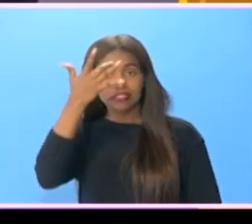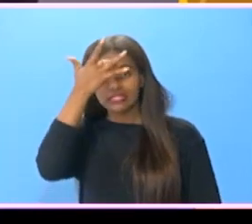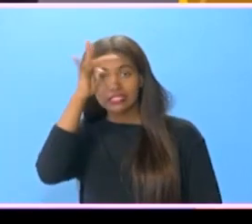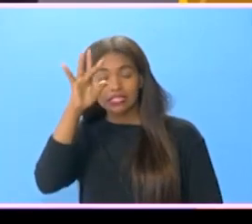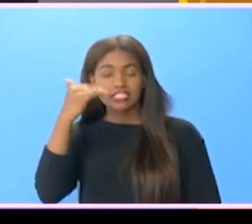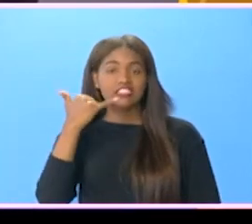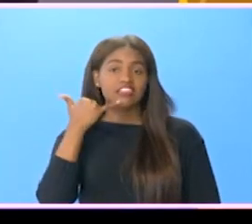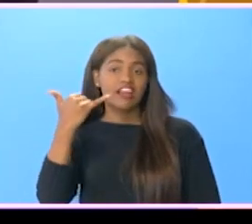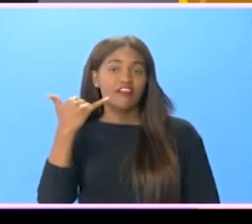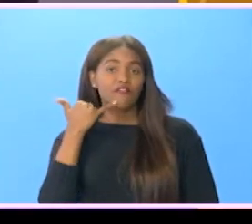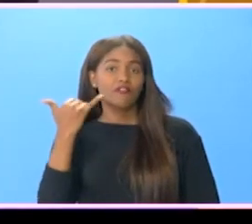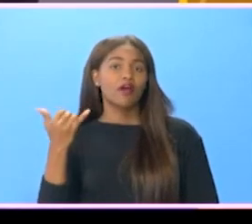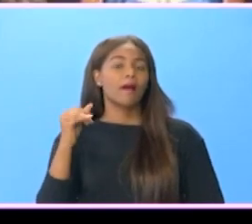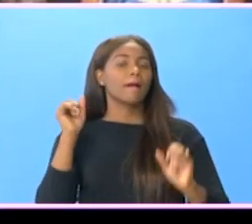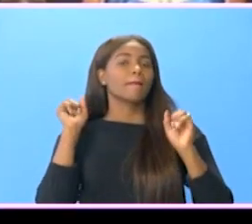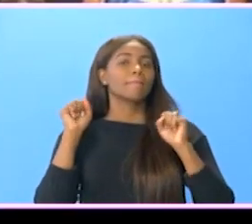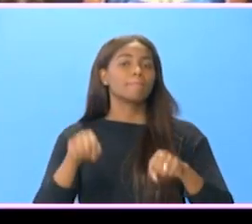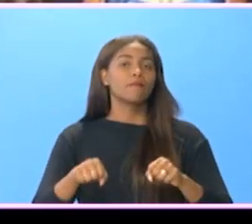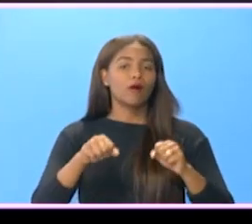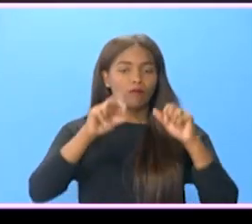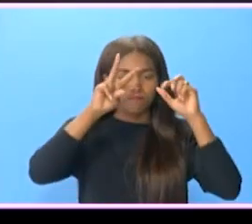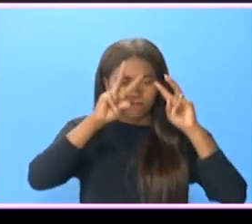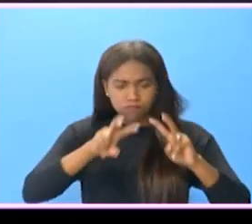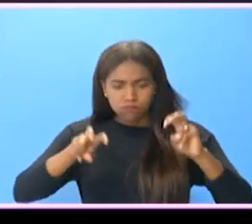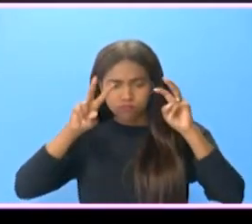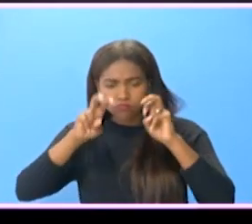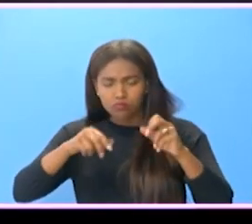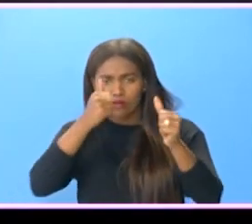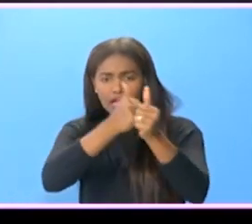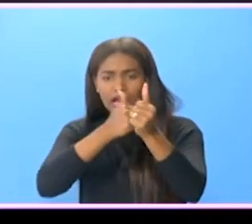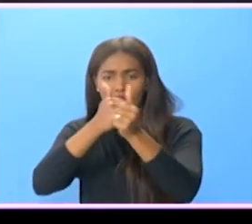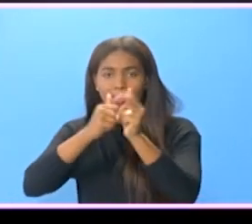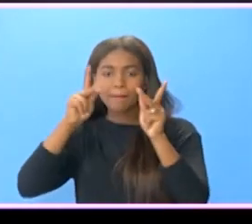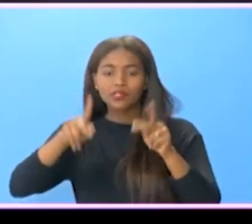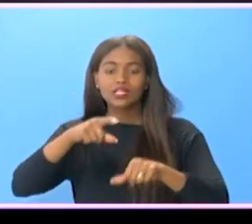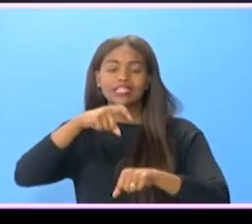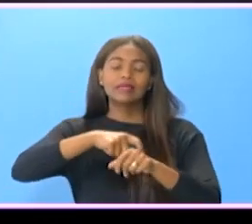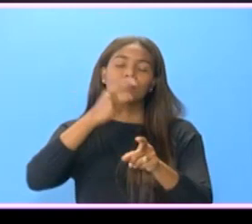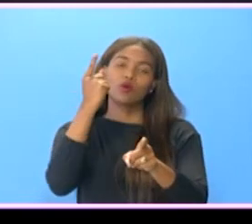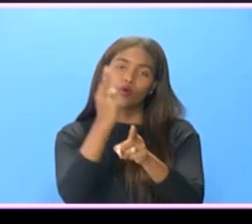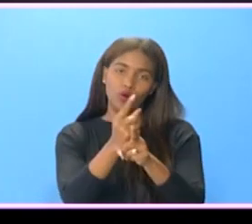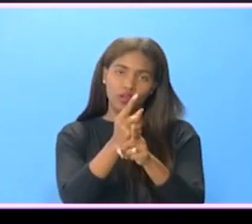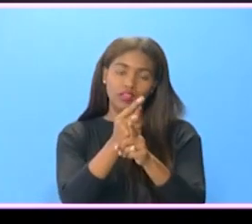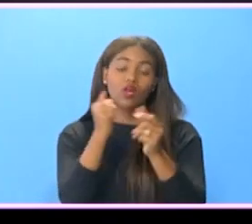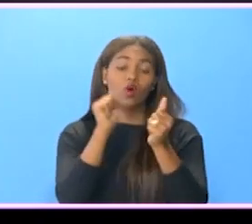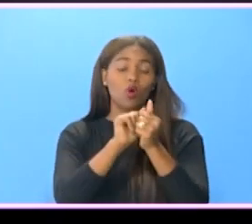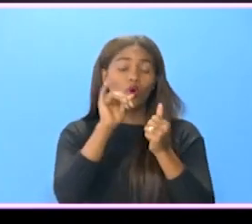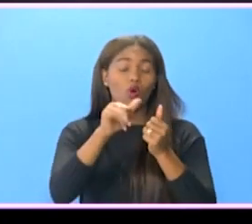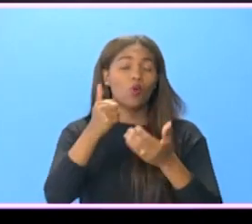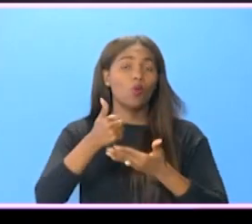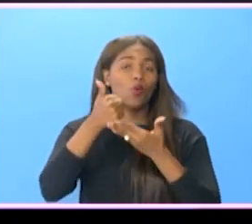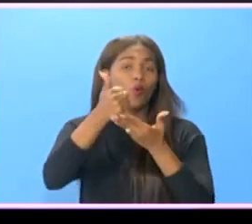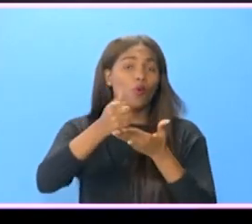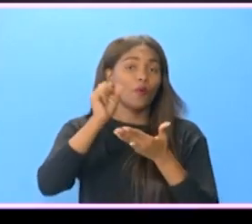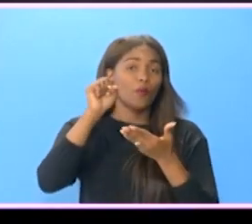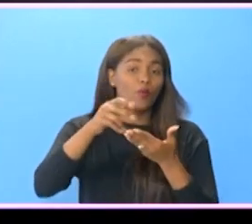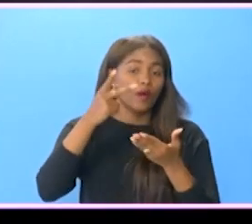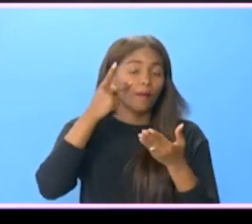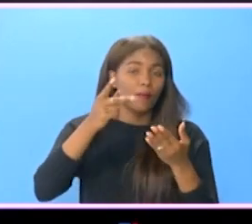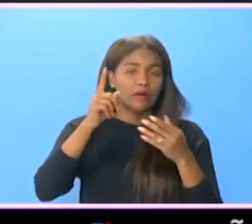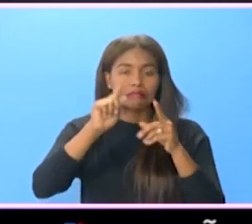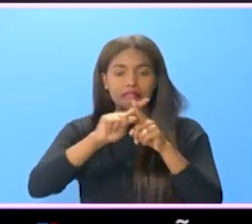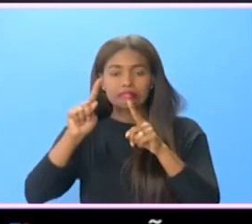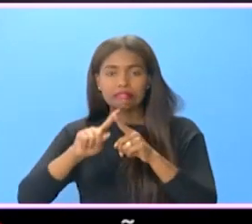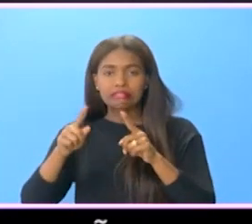teléfonos celulares, se puedan depurar las personas en tiempo real y de esta forma evitar los